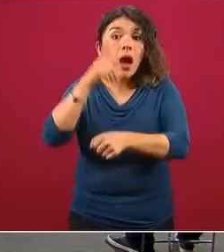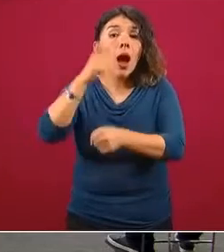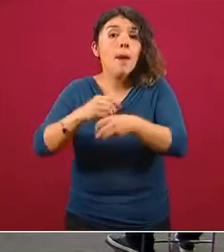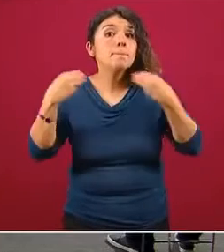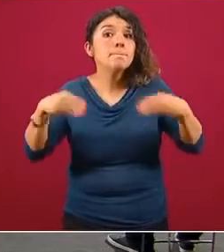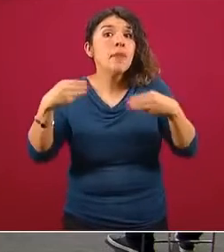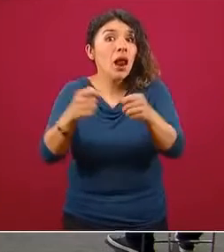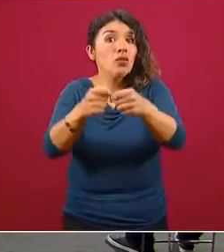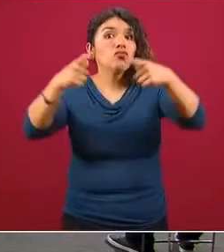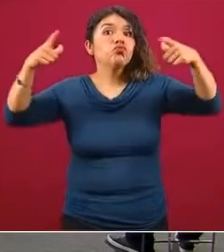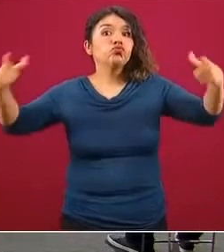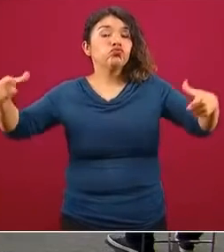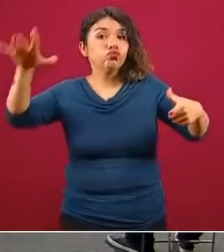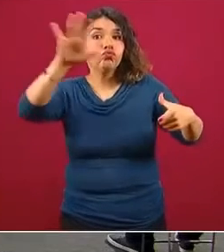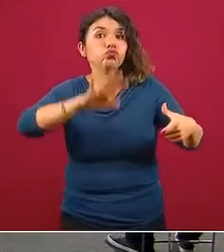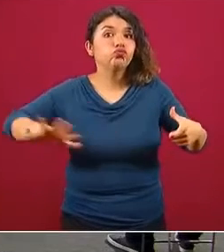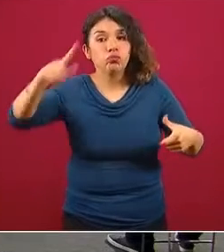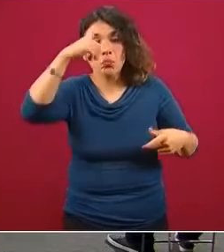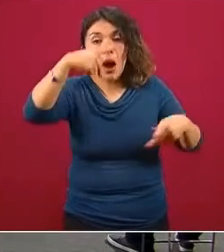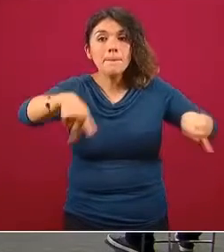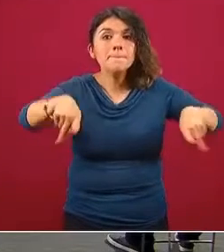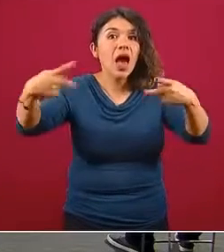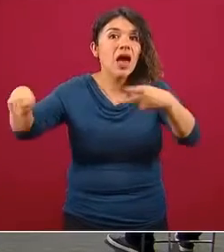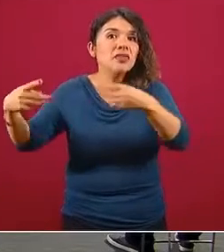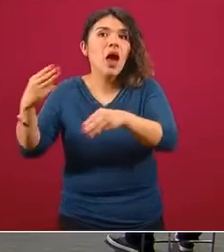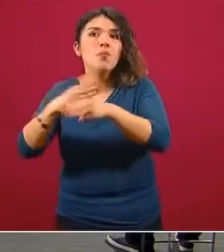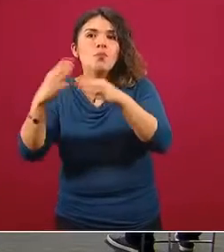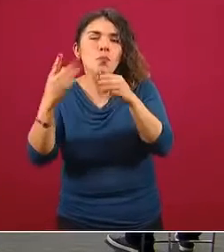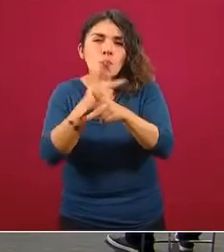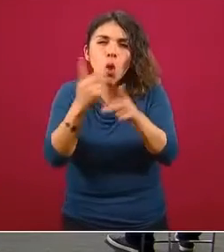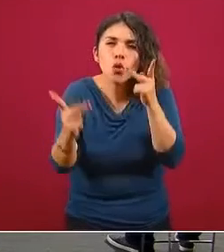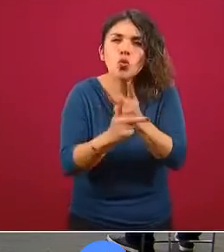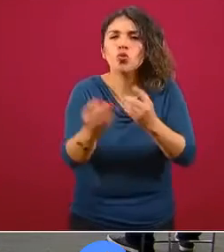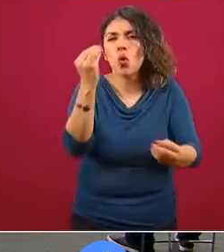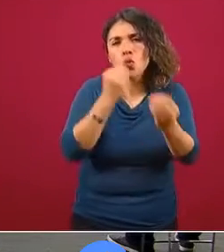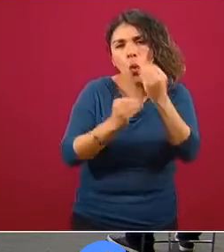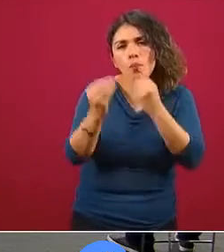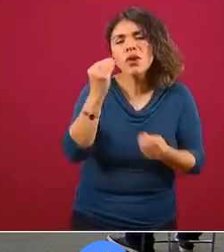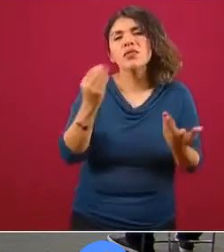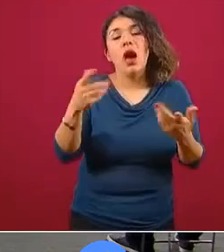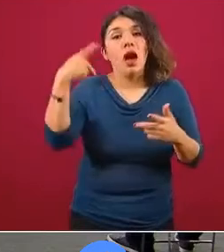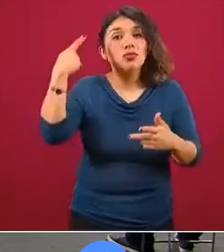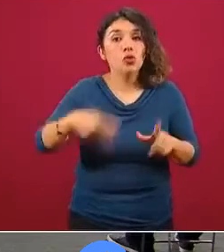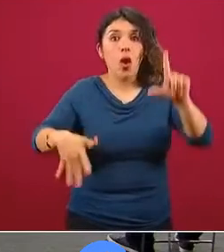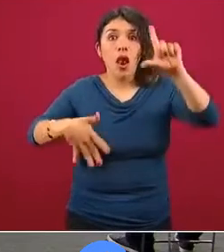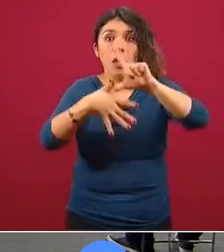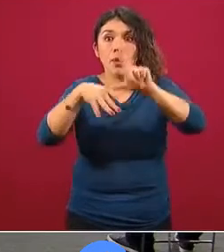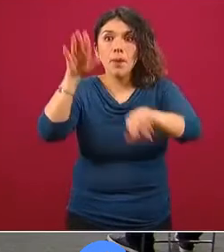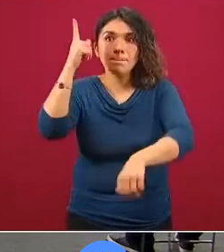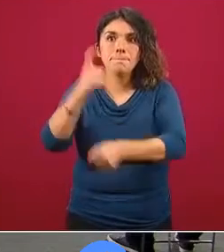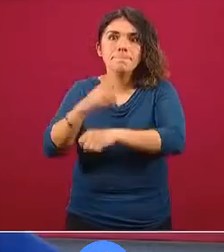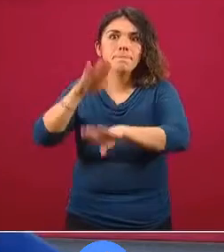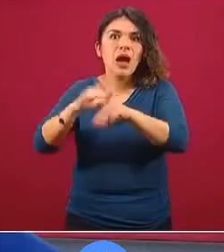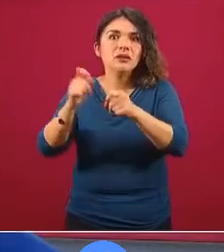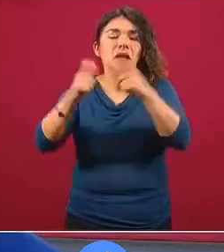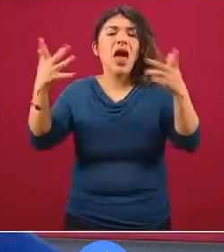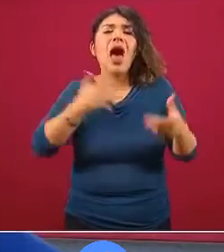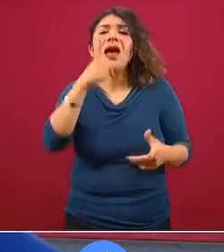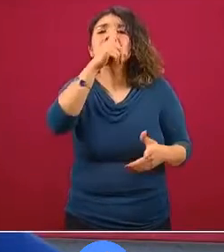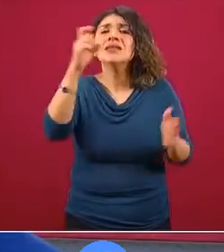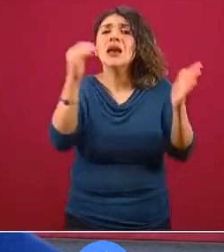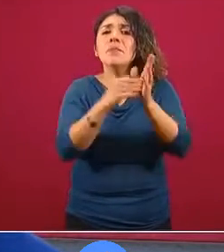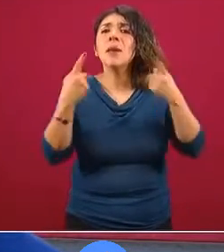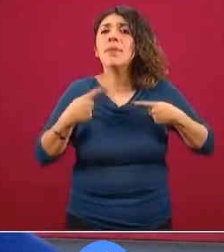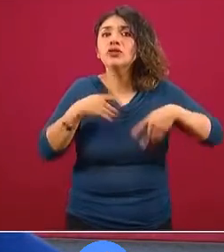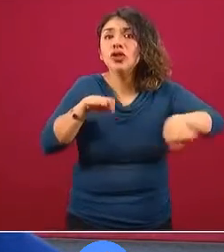mercado de insumos básicos, de alimentos de América Latina. Tiene 100,000 personas